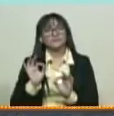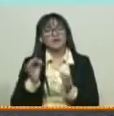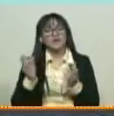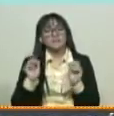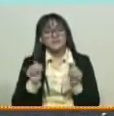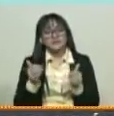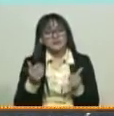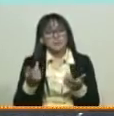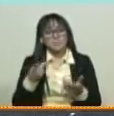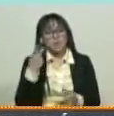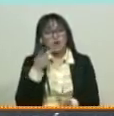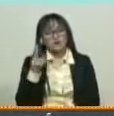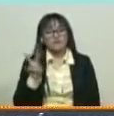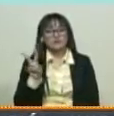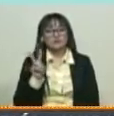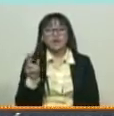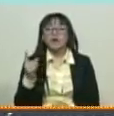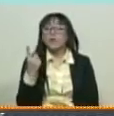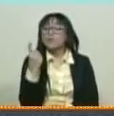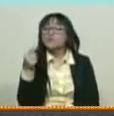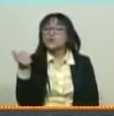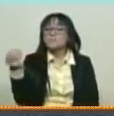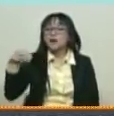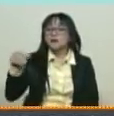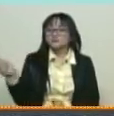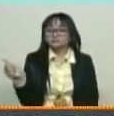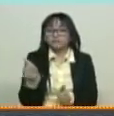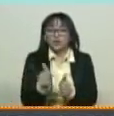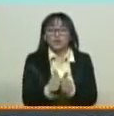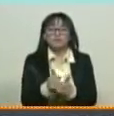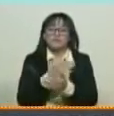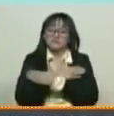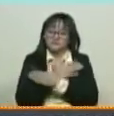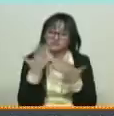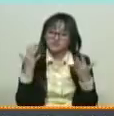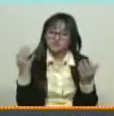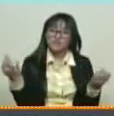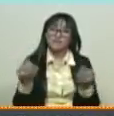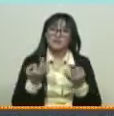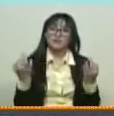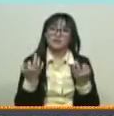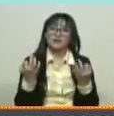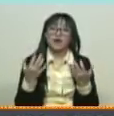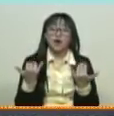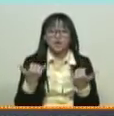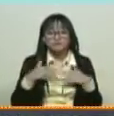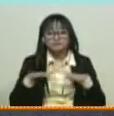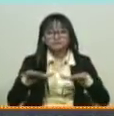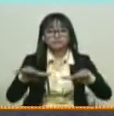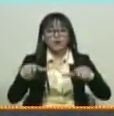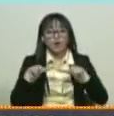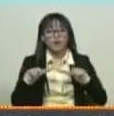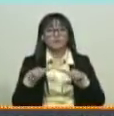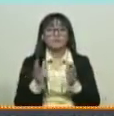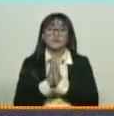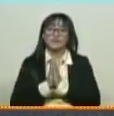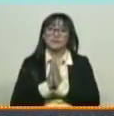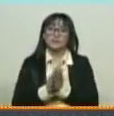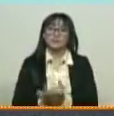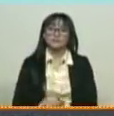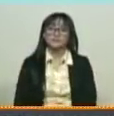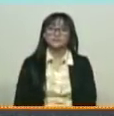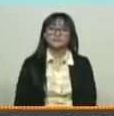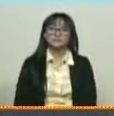que lleve a un votante adicional. Los felicito y los convoco también. Por otra